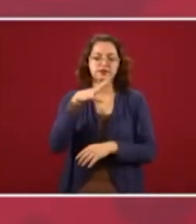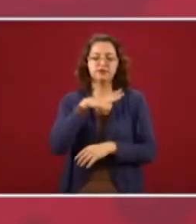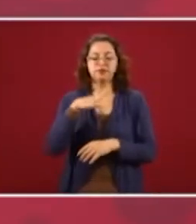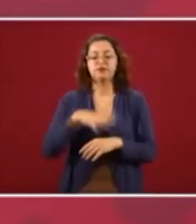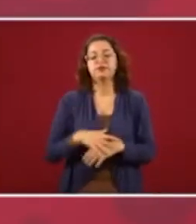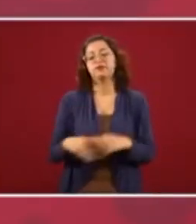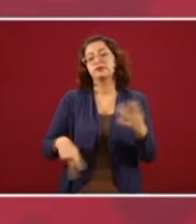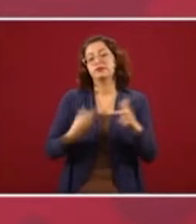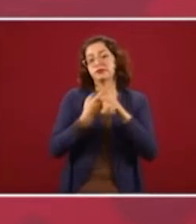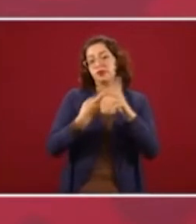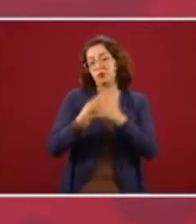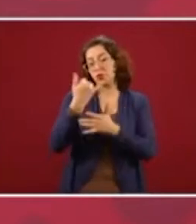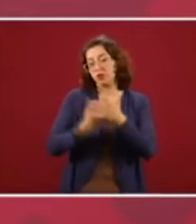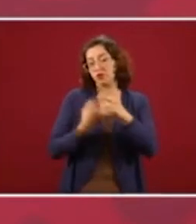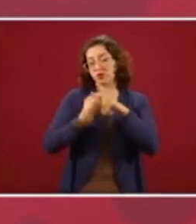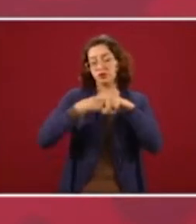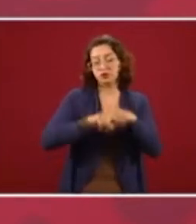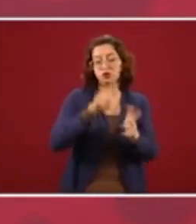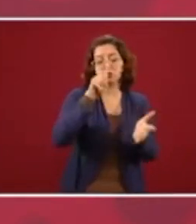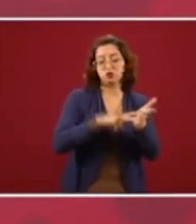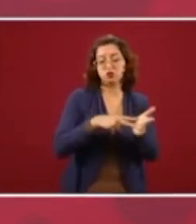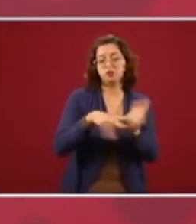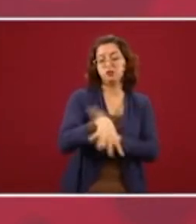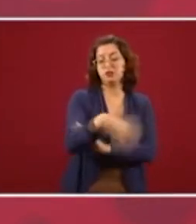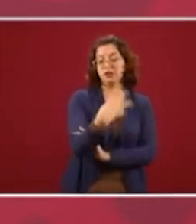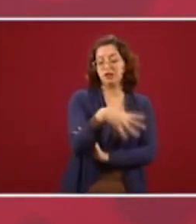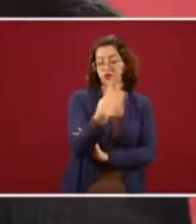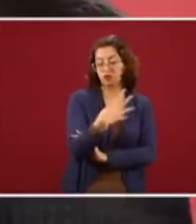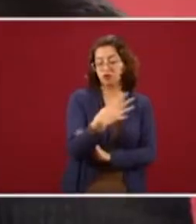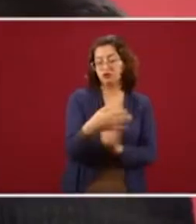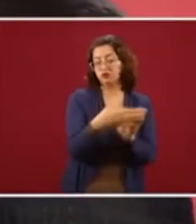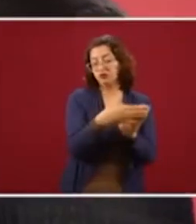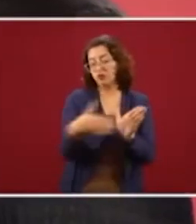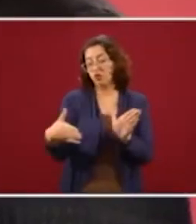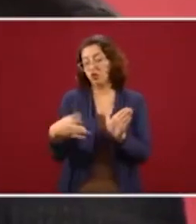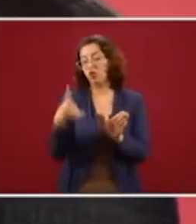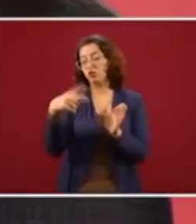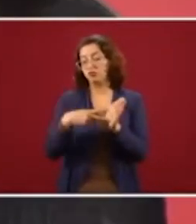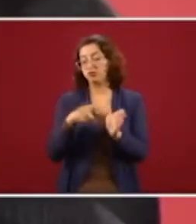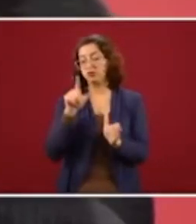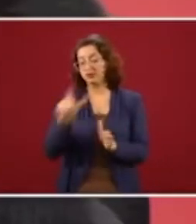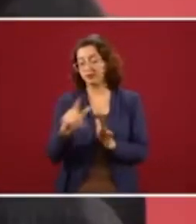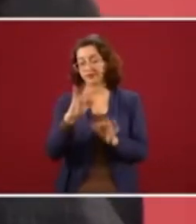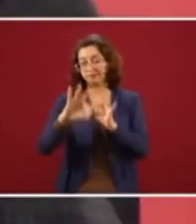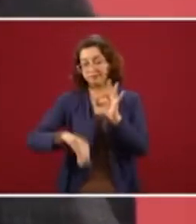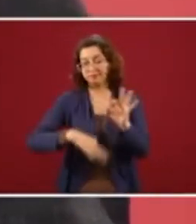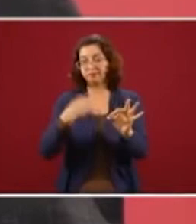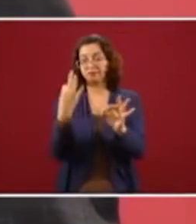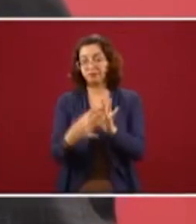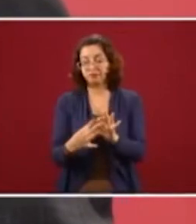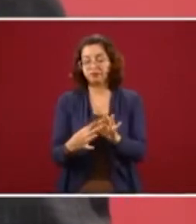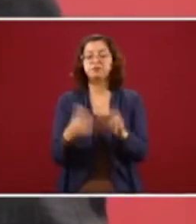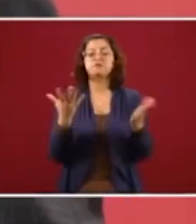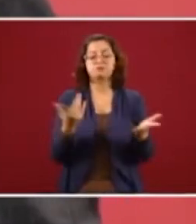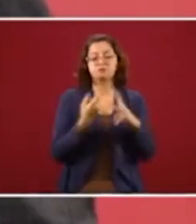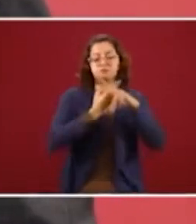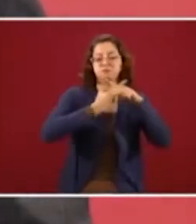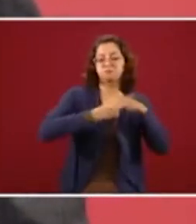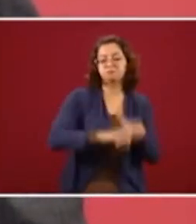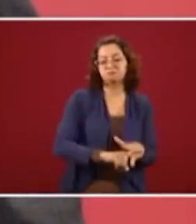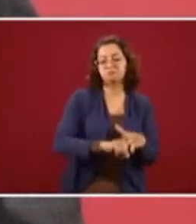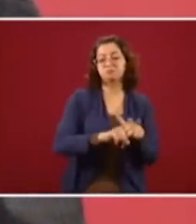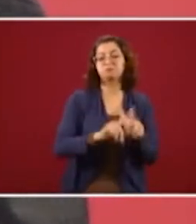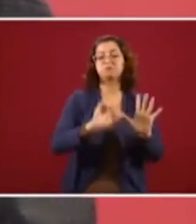en 2014 y se planteaba su conclusión en 2017. Se inició con un